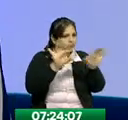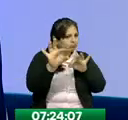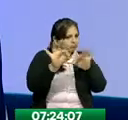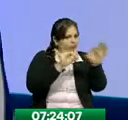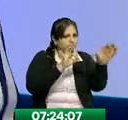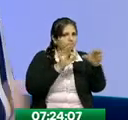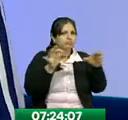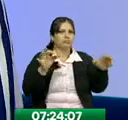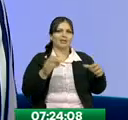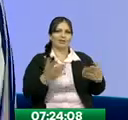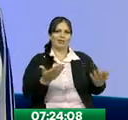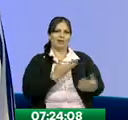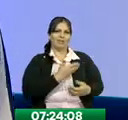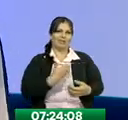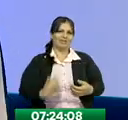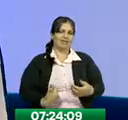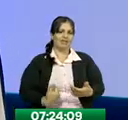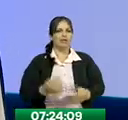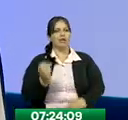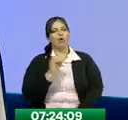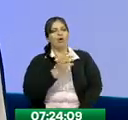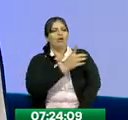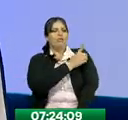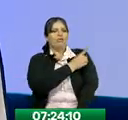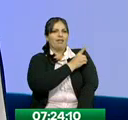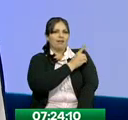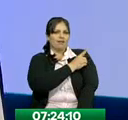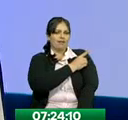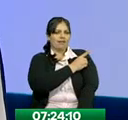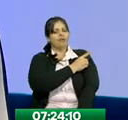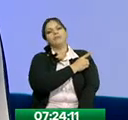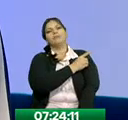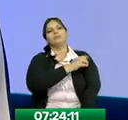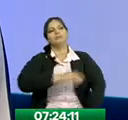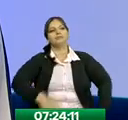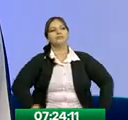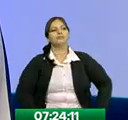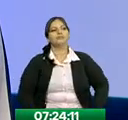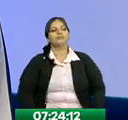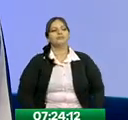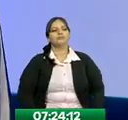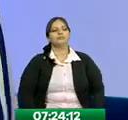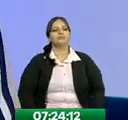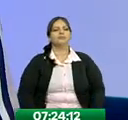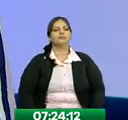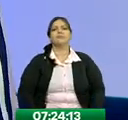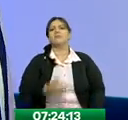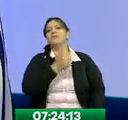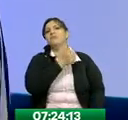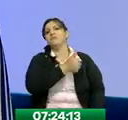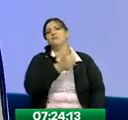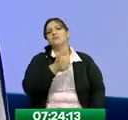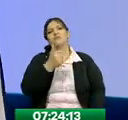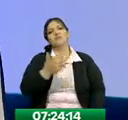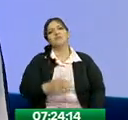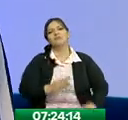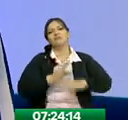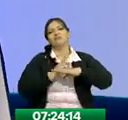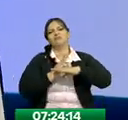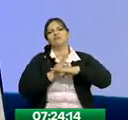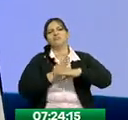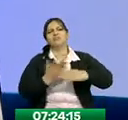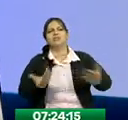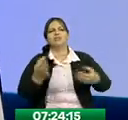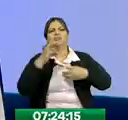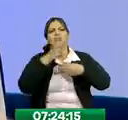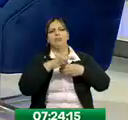comprometidas, digamos, o que no se han podido hacer porque han presentado una serie de acciones de protección que impiden hacer las elecciones. Siendo así, ¿cuándo